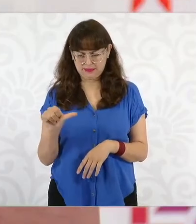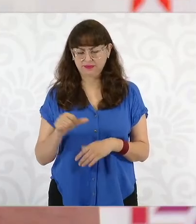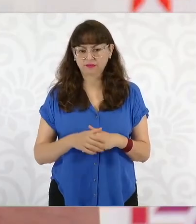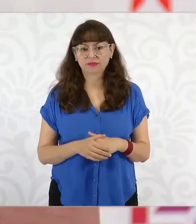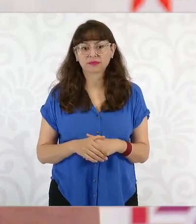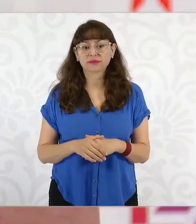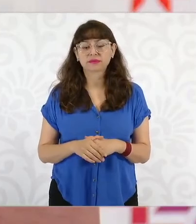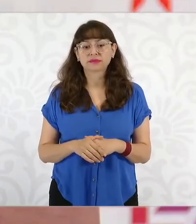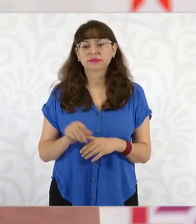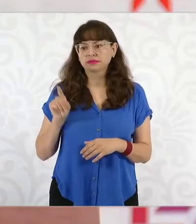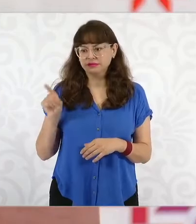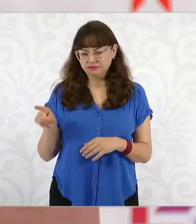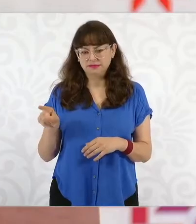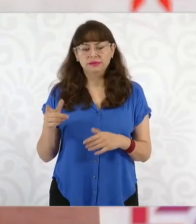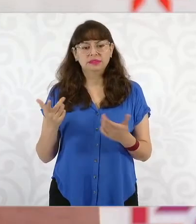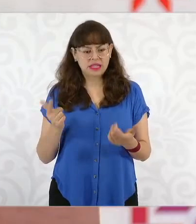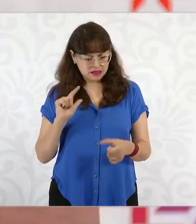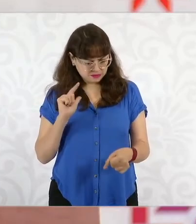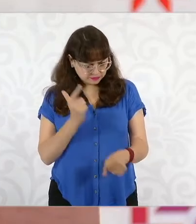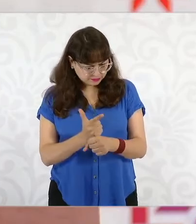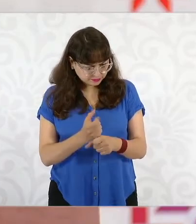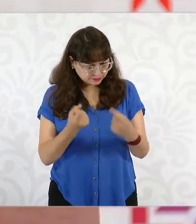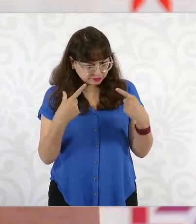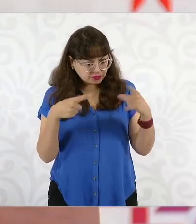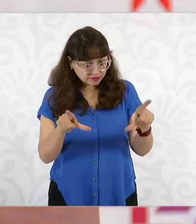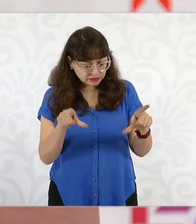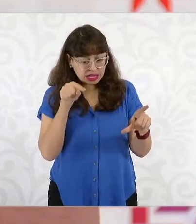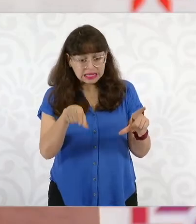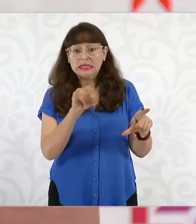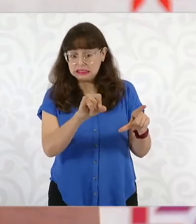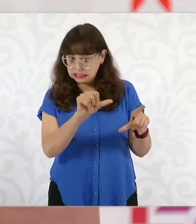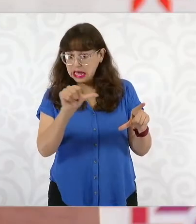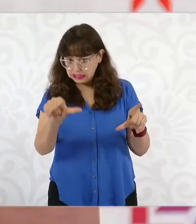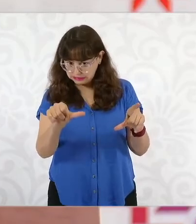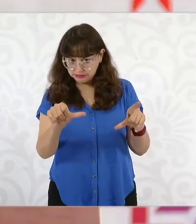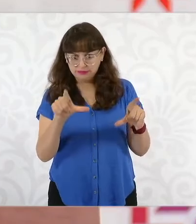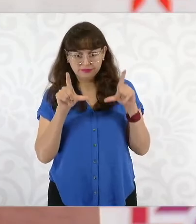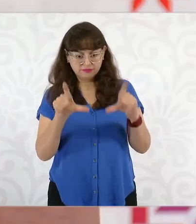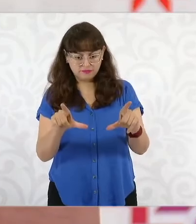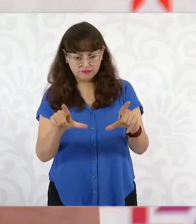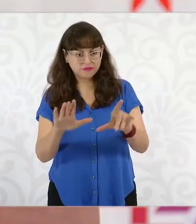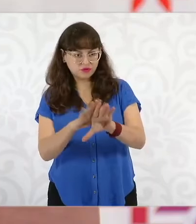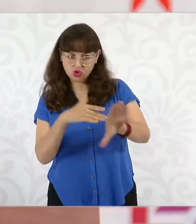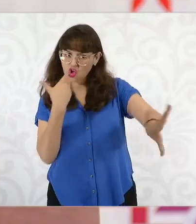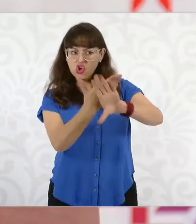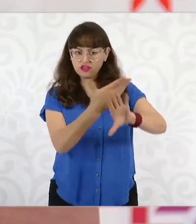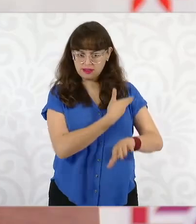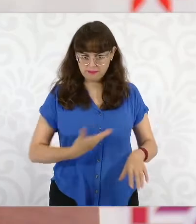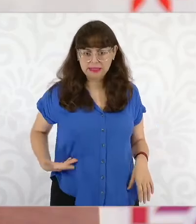se detecta, digamos, una noticia en la red con inteligencia artificial en contra de la presidenta de